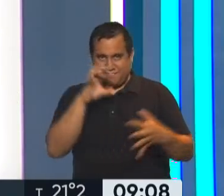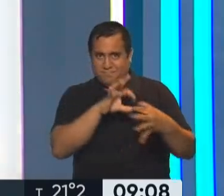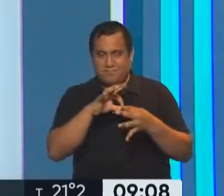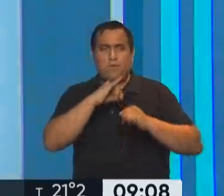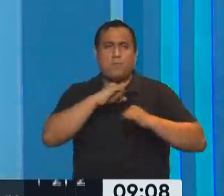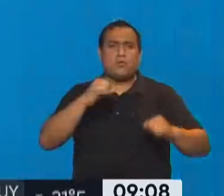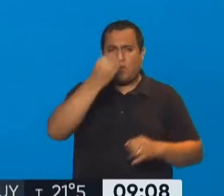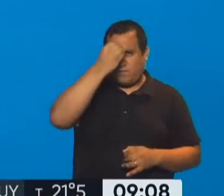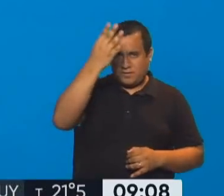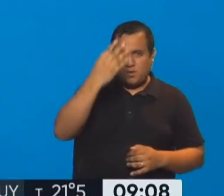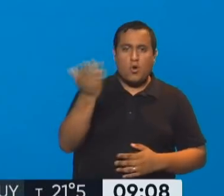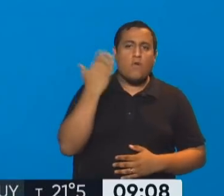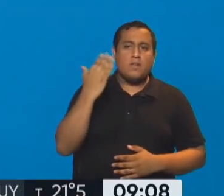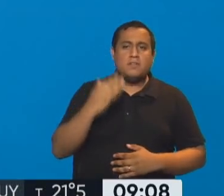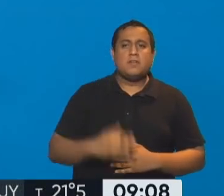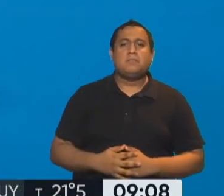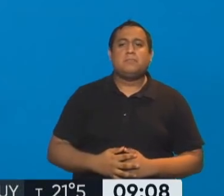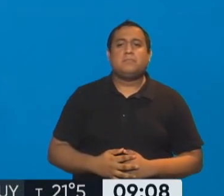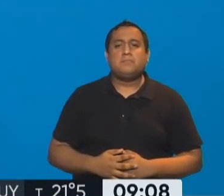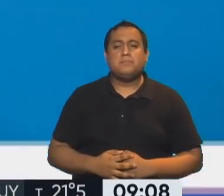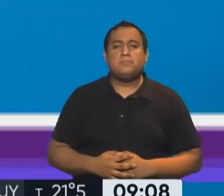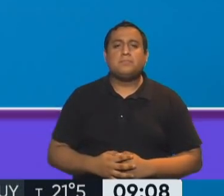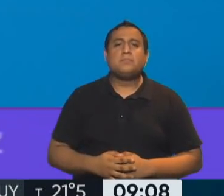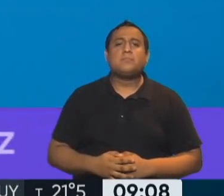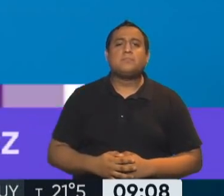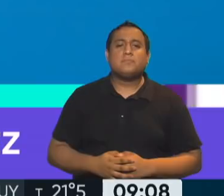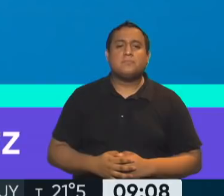la conferencia habitual. Allí vamos. La escuchamos.